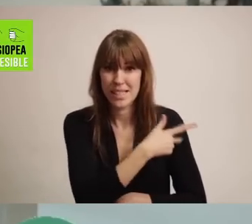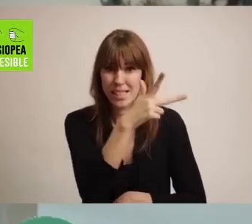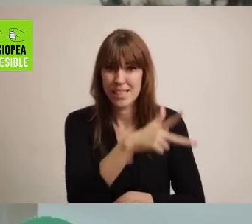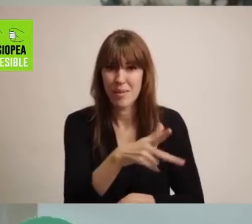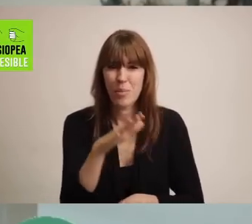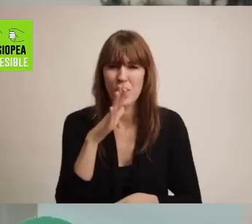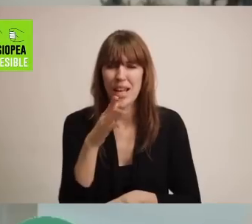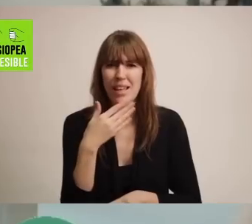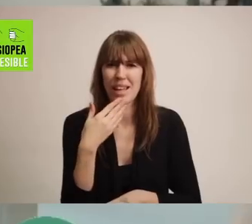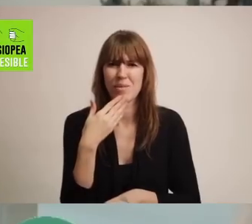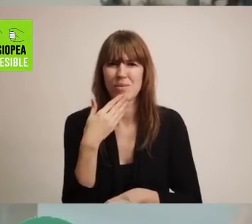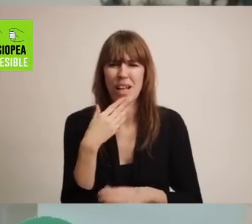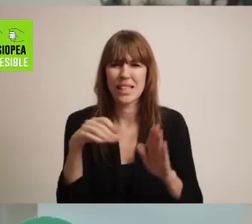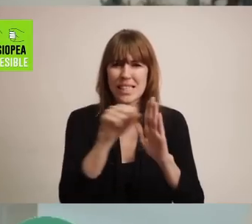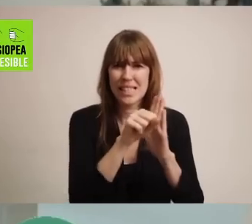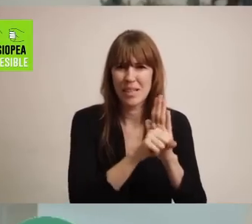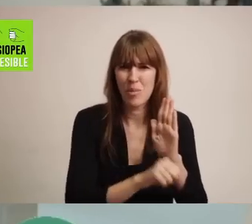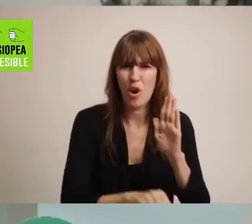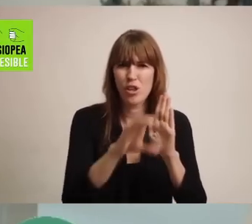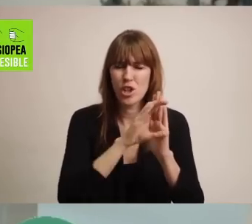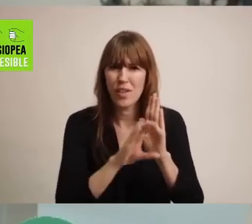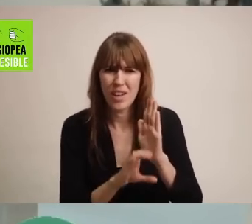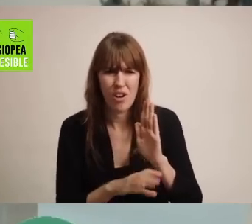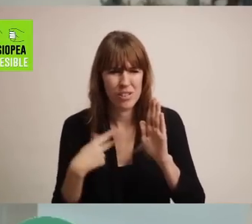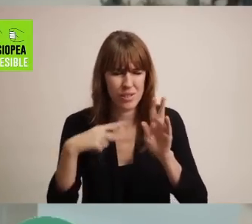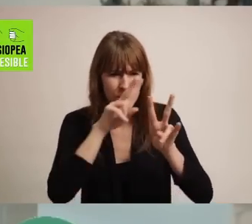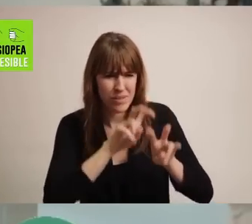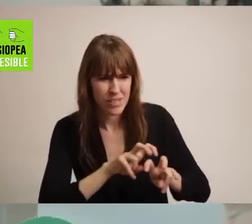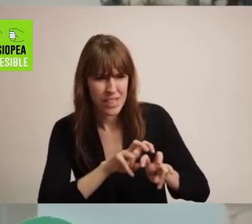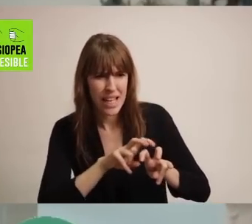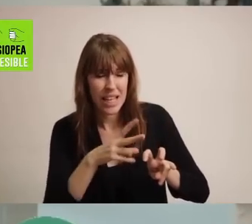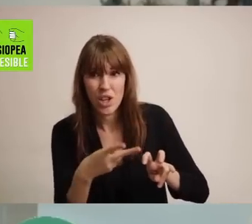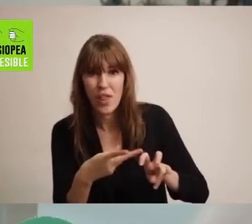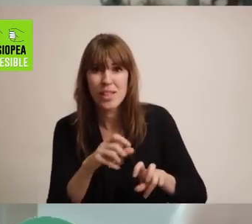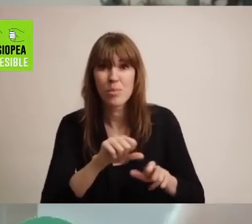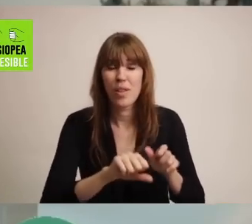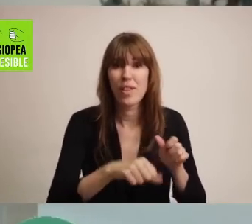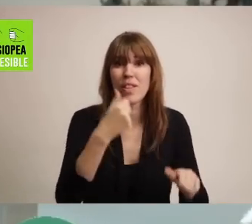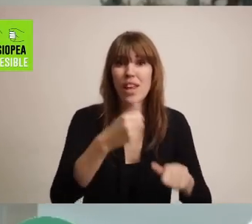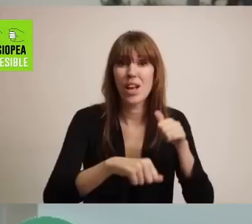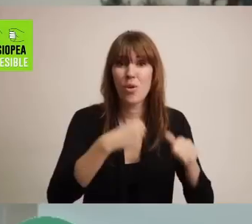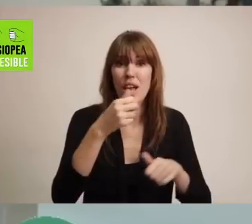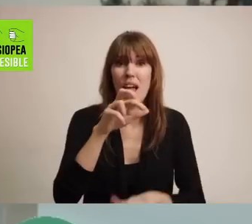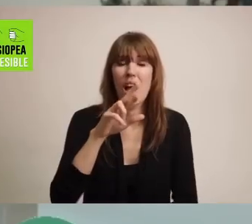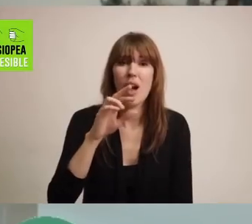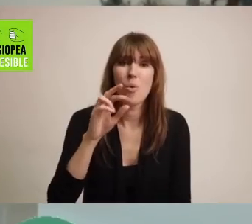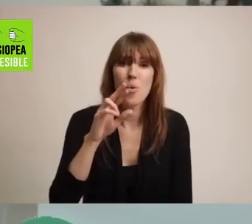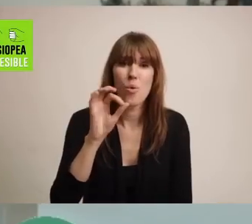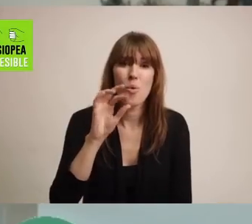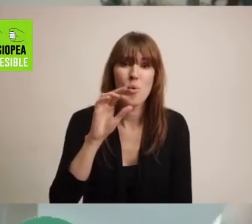sellos, símbolos, códigos que yo no entendía qué quería decir eso. Entonces, por cirugía oral, empecé a retirar todo